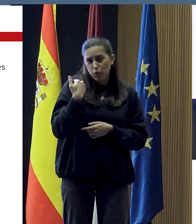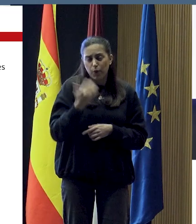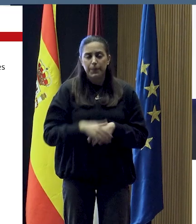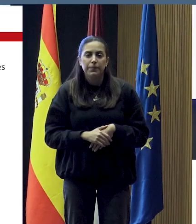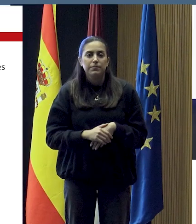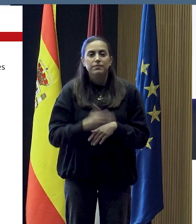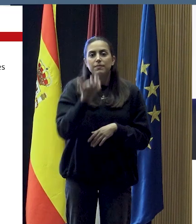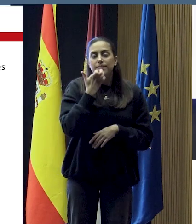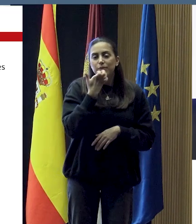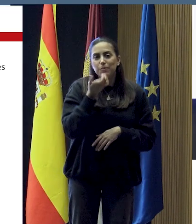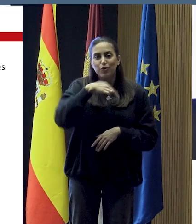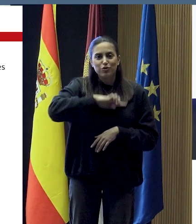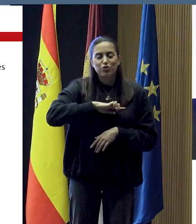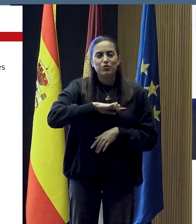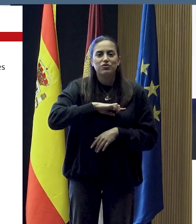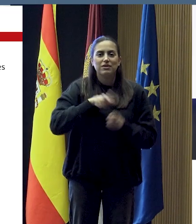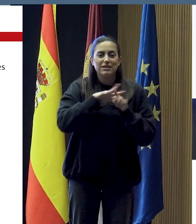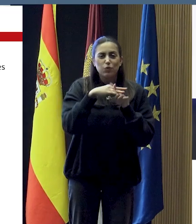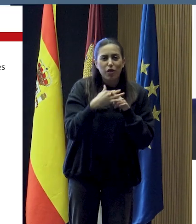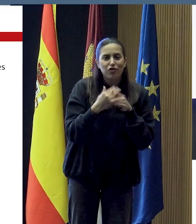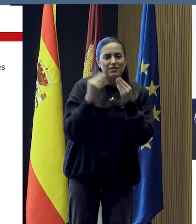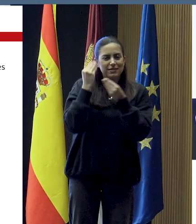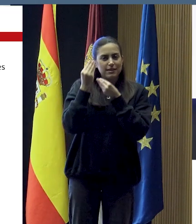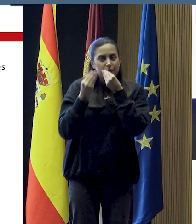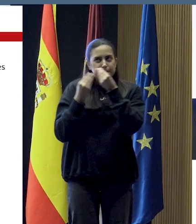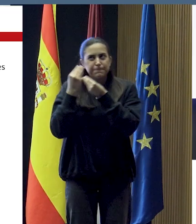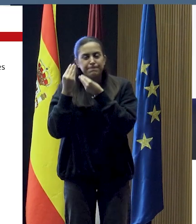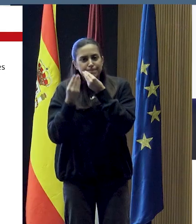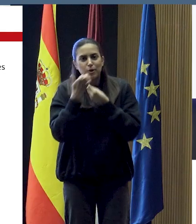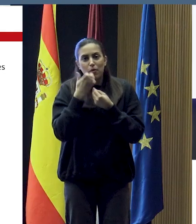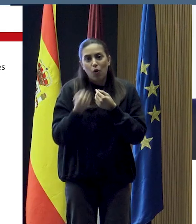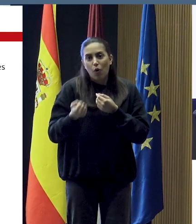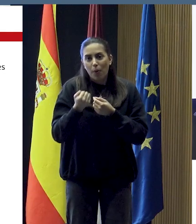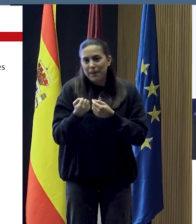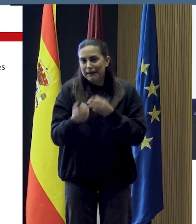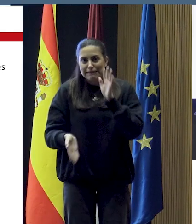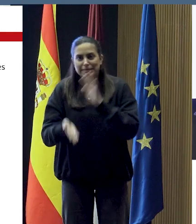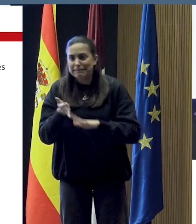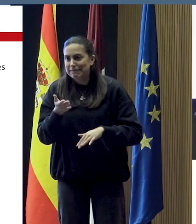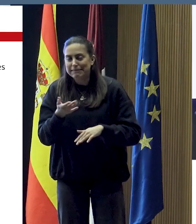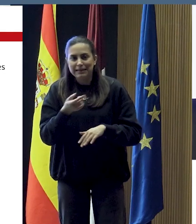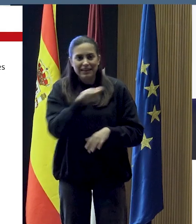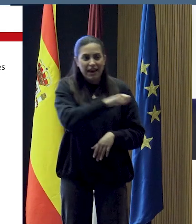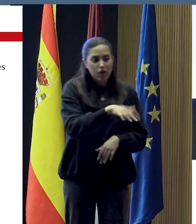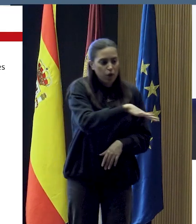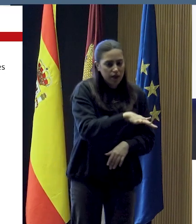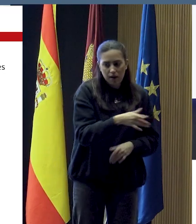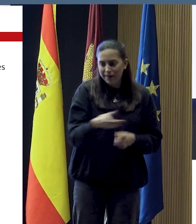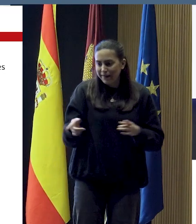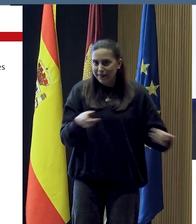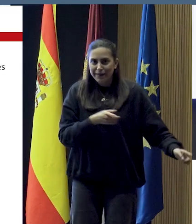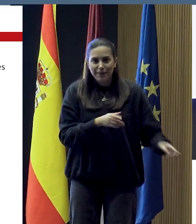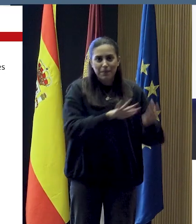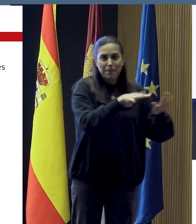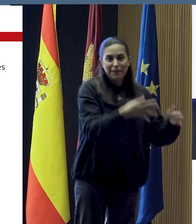ejemplo, cuando nosotros estamos pensando en irnos a la compra corriendo y decimos, ¿dónde he dejado las llaves? Ah, las dejé encima